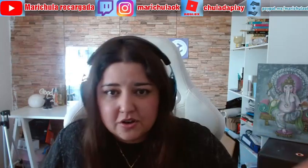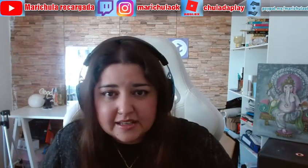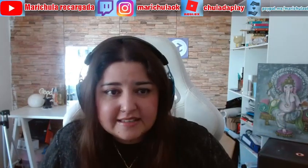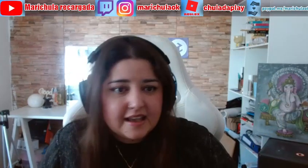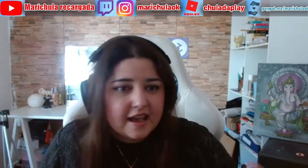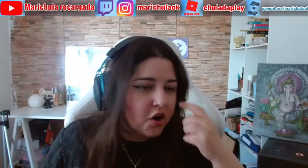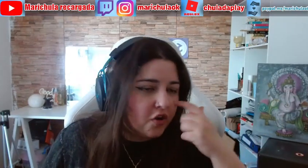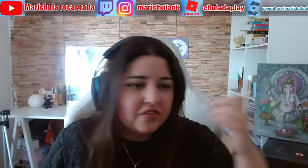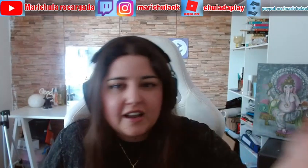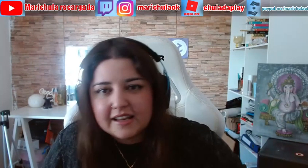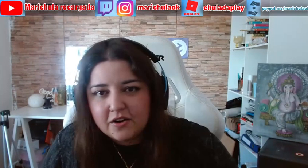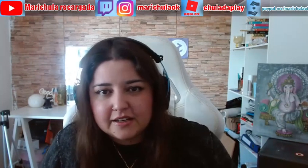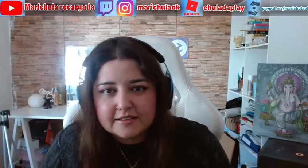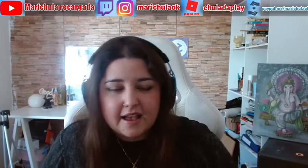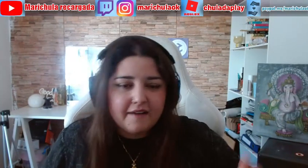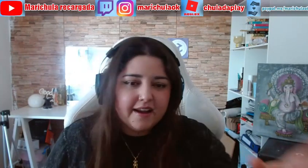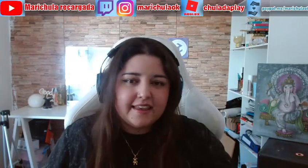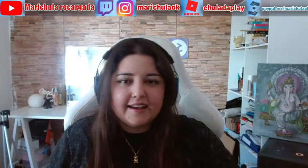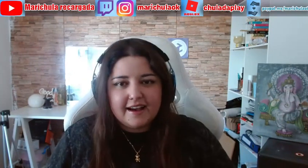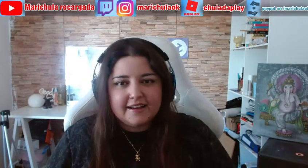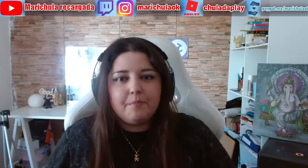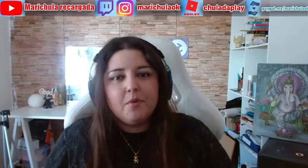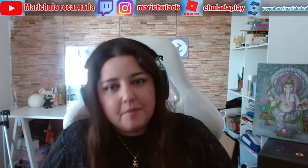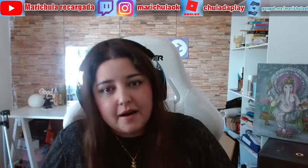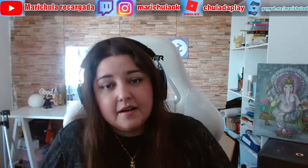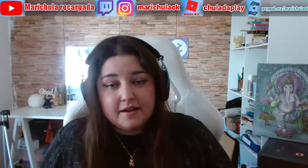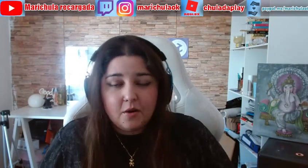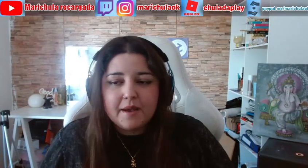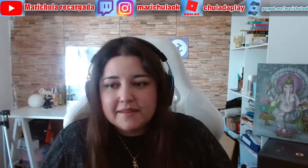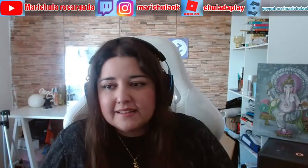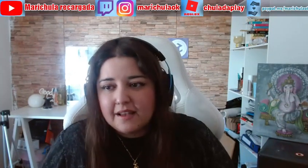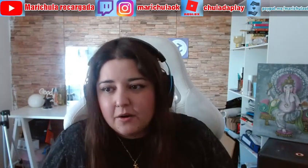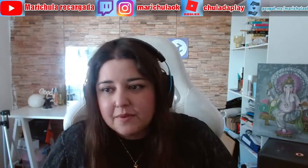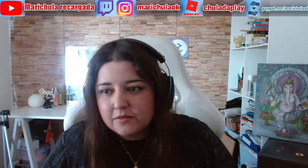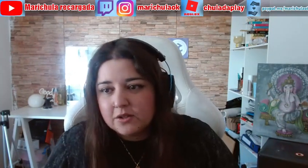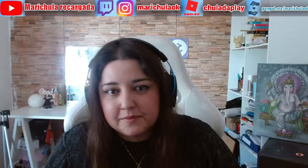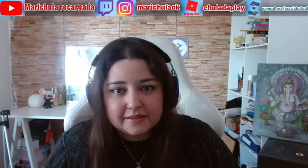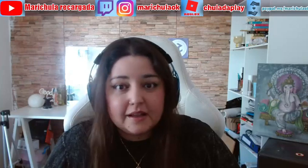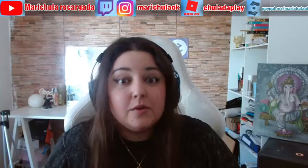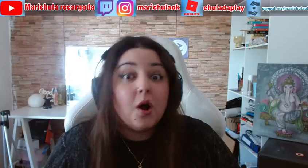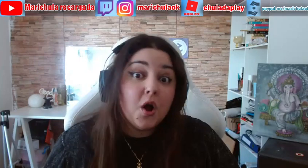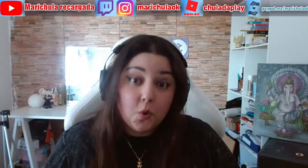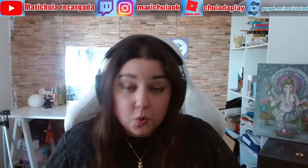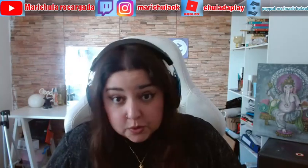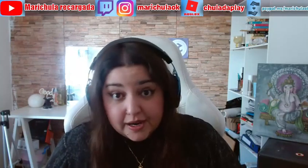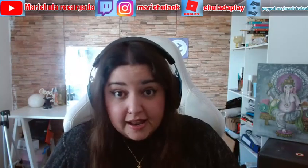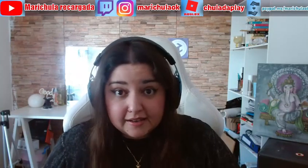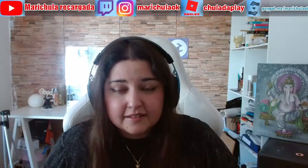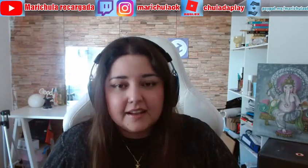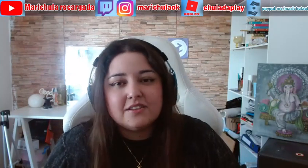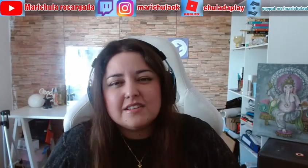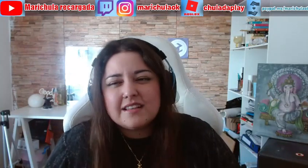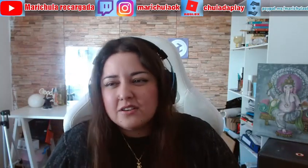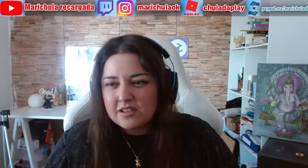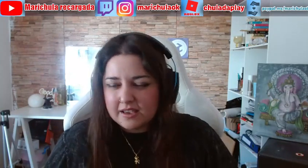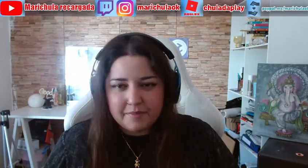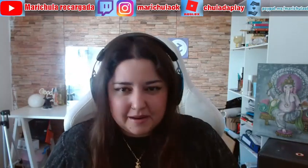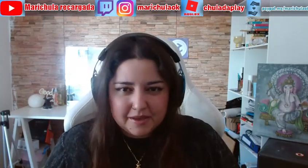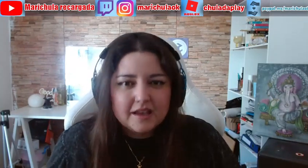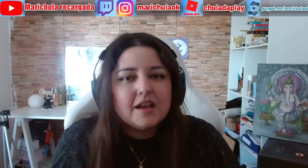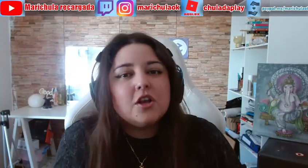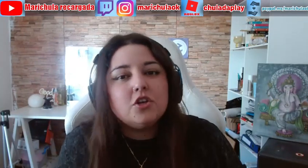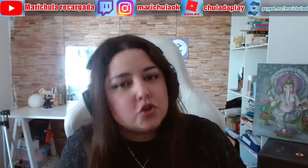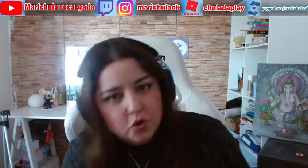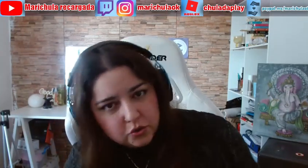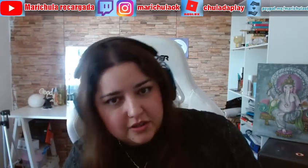políticos o lo que sea, contra leones, a ver quién gana, pumba. Obviamente estás viendo un espectáculo cultural, entonces hay cosas que